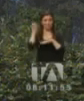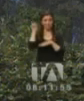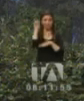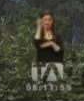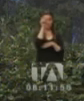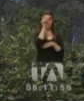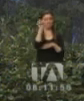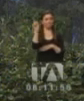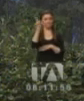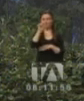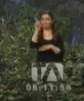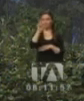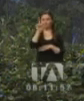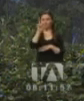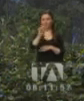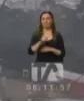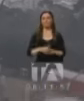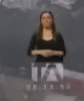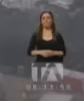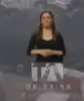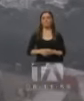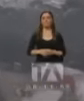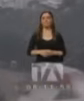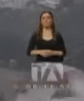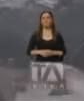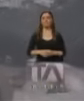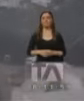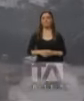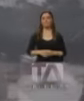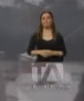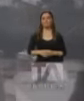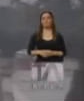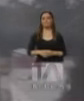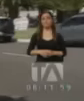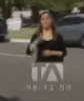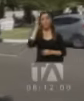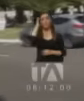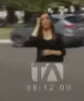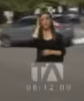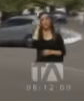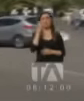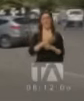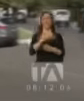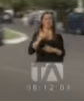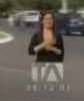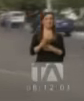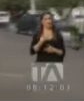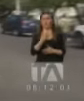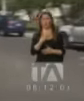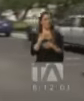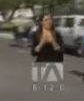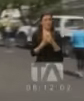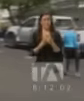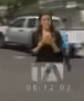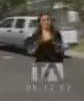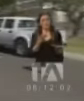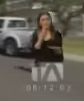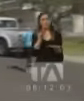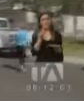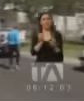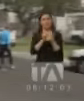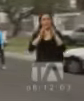de los Quito Cables, ¿no? Pero sí, sí, es legítima su preocupación y su molestia. Nadie le va a gustar que le pase por